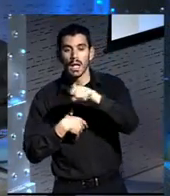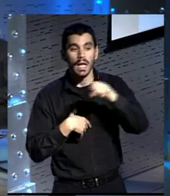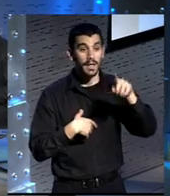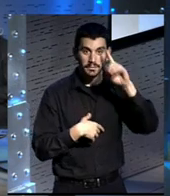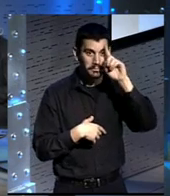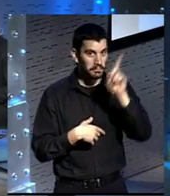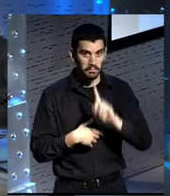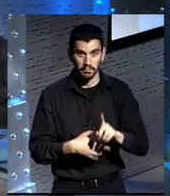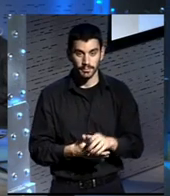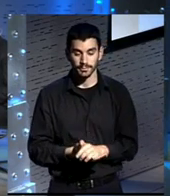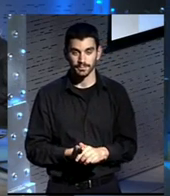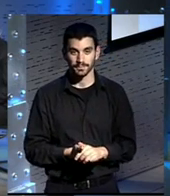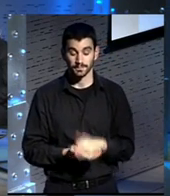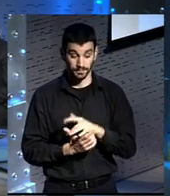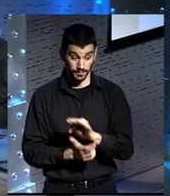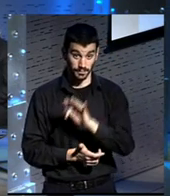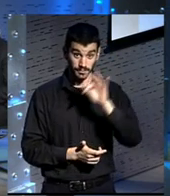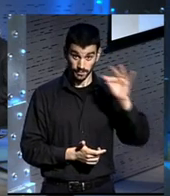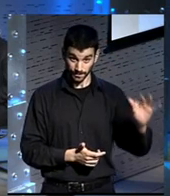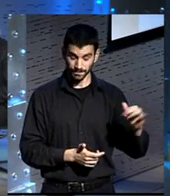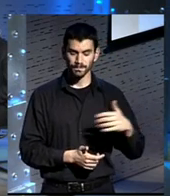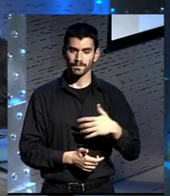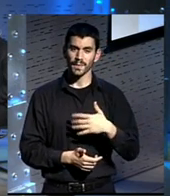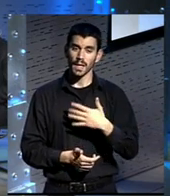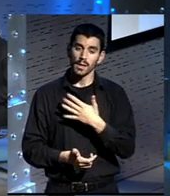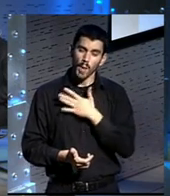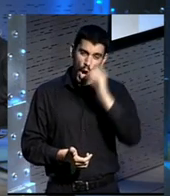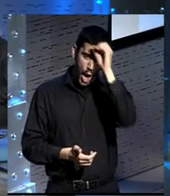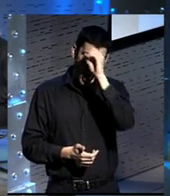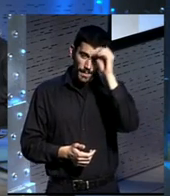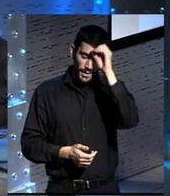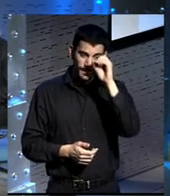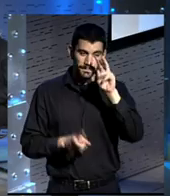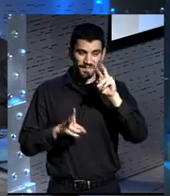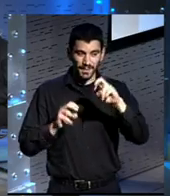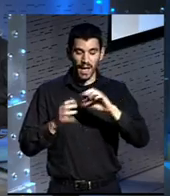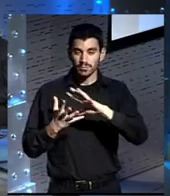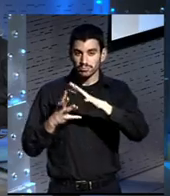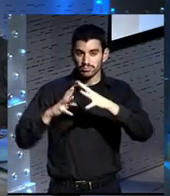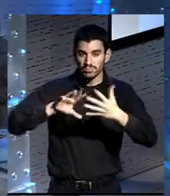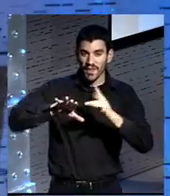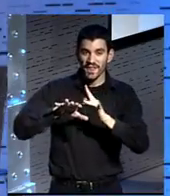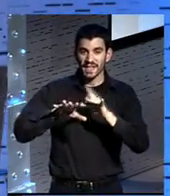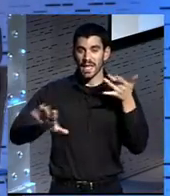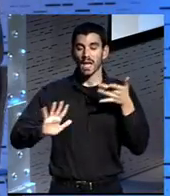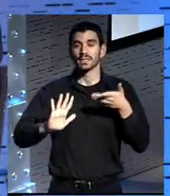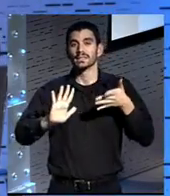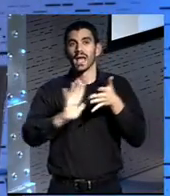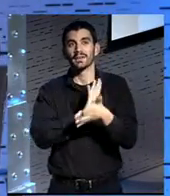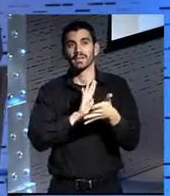Bueno, desde nuestro punto de vista, la digitalización no es una experiencia